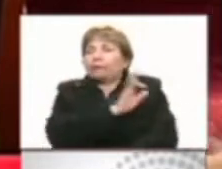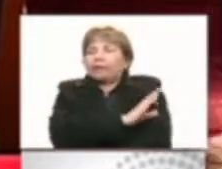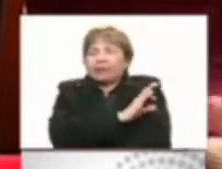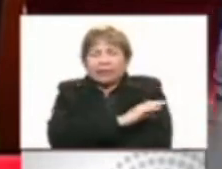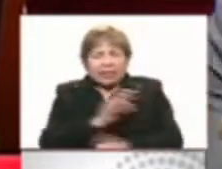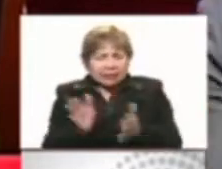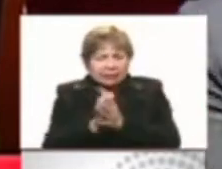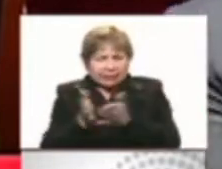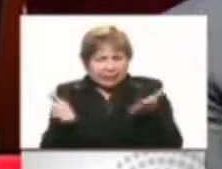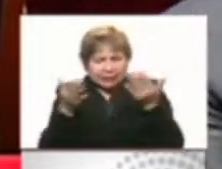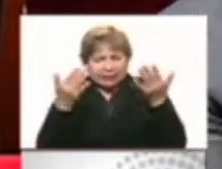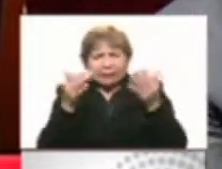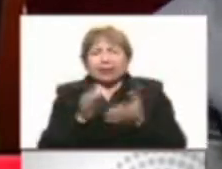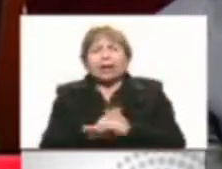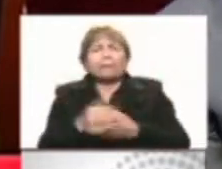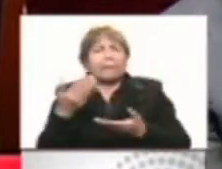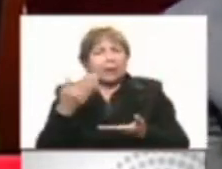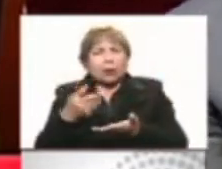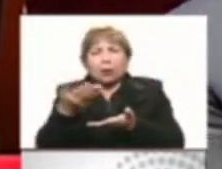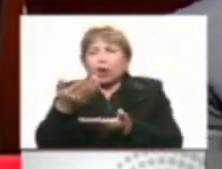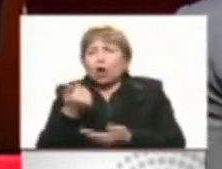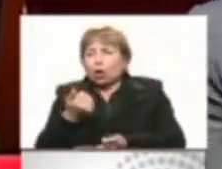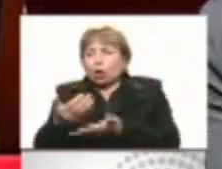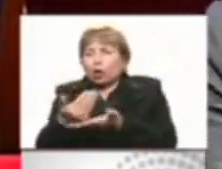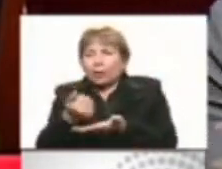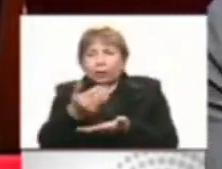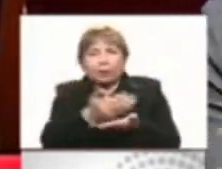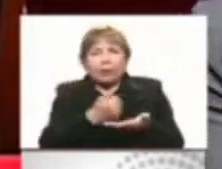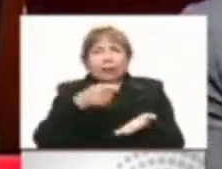tiene que acelerarse para cobrar las deudas.